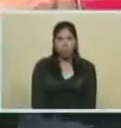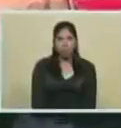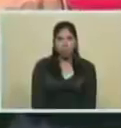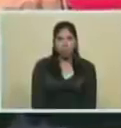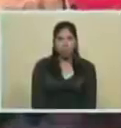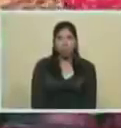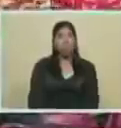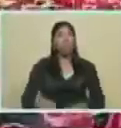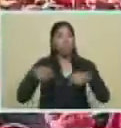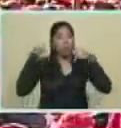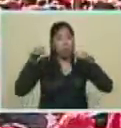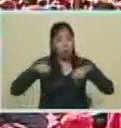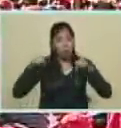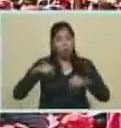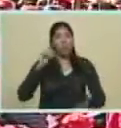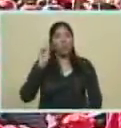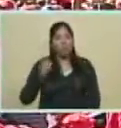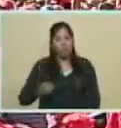Hoy tenemos que honrar